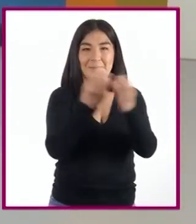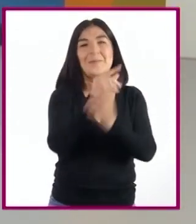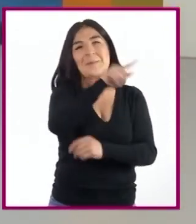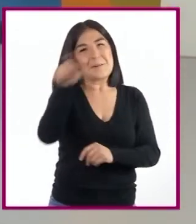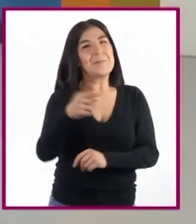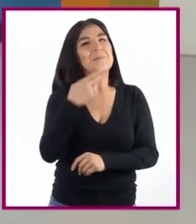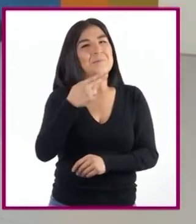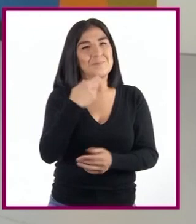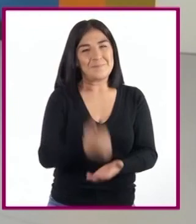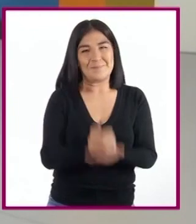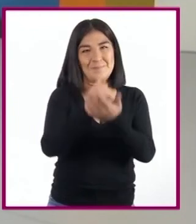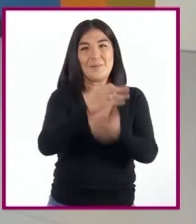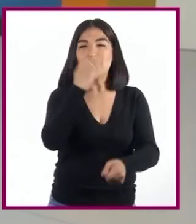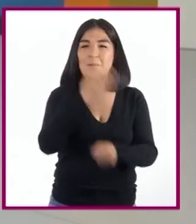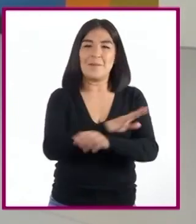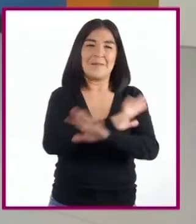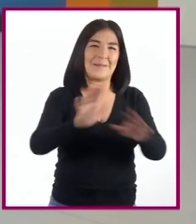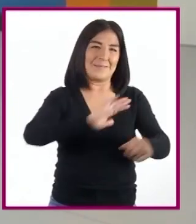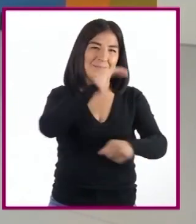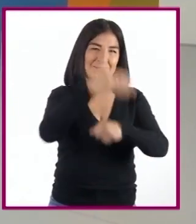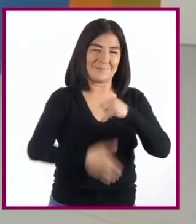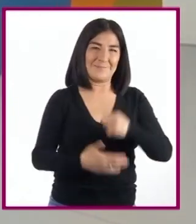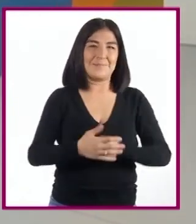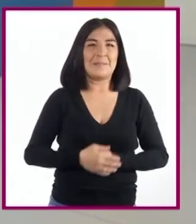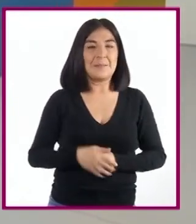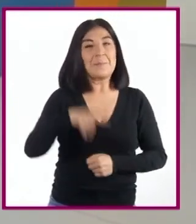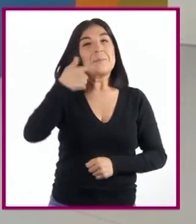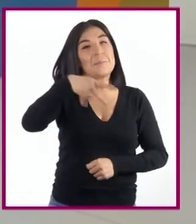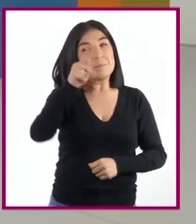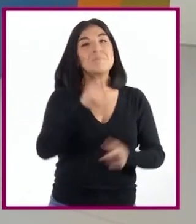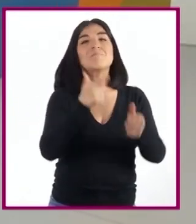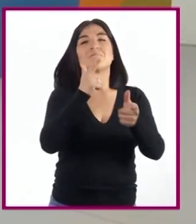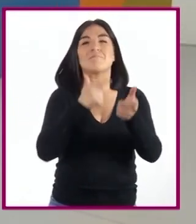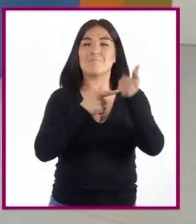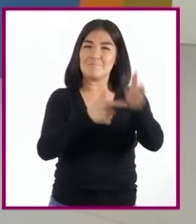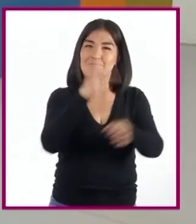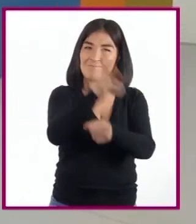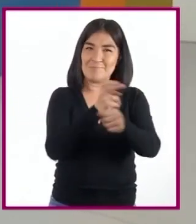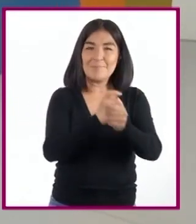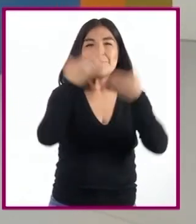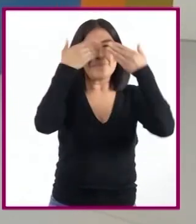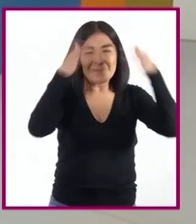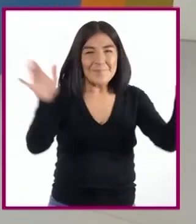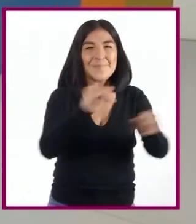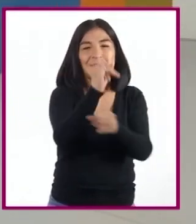ayuda. Por ahora terminamos. Pero les invitamos a que sigan